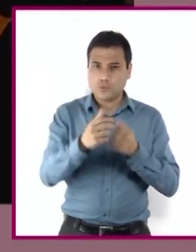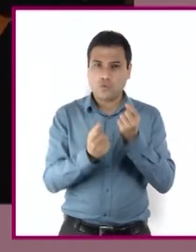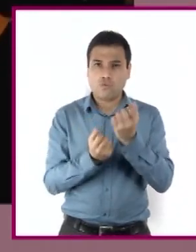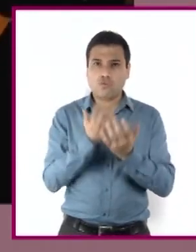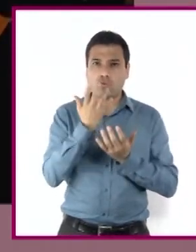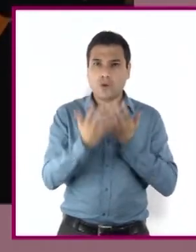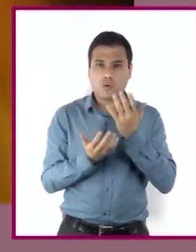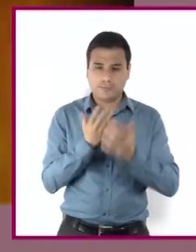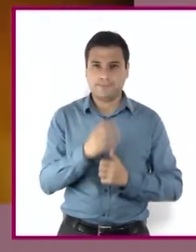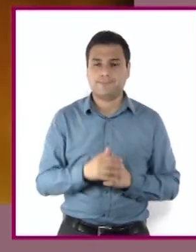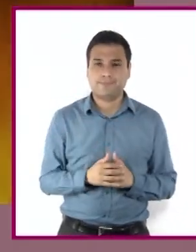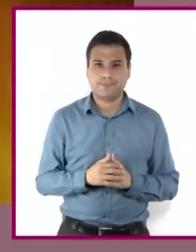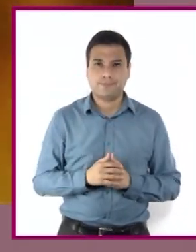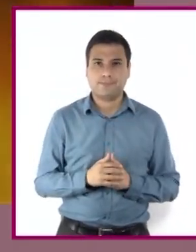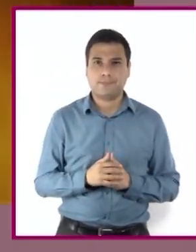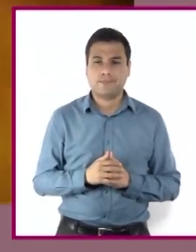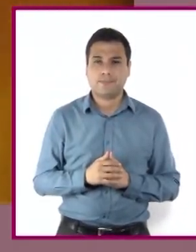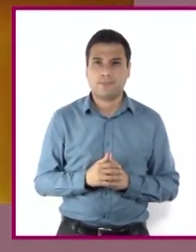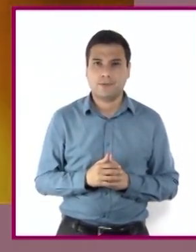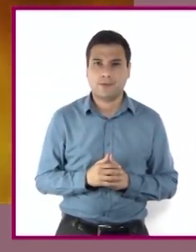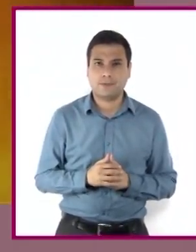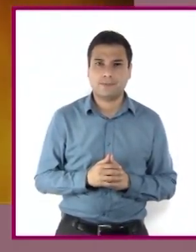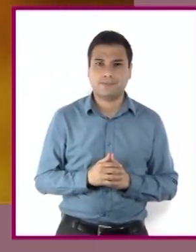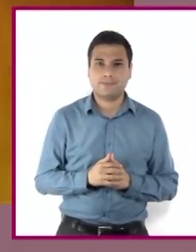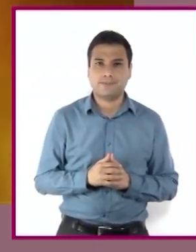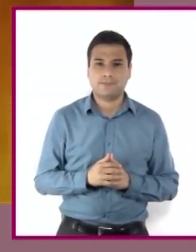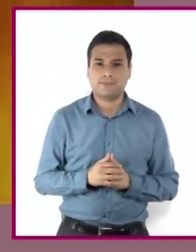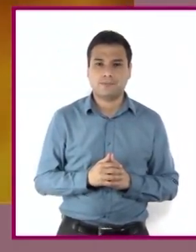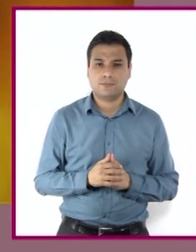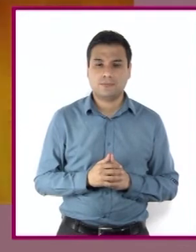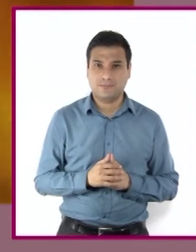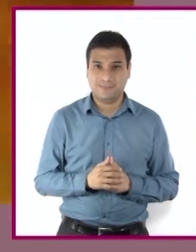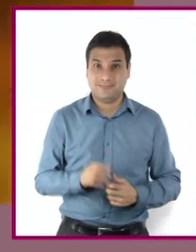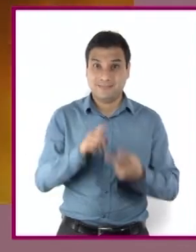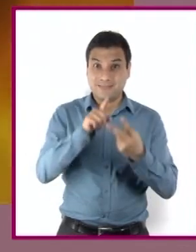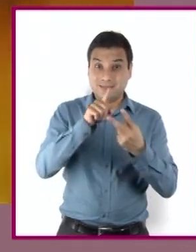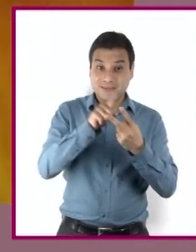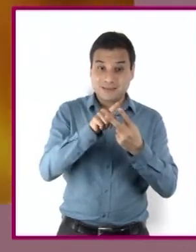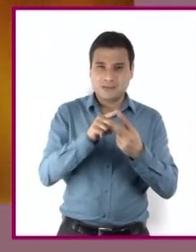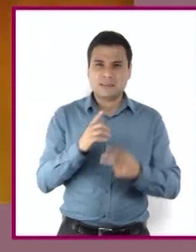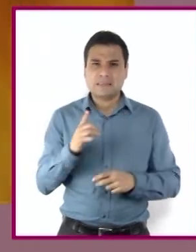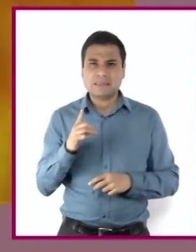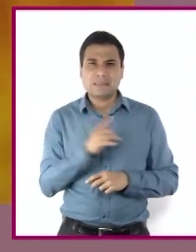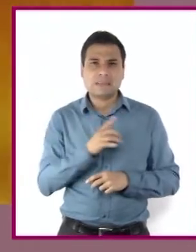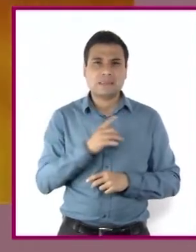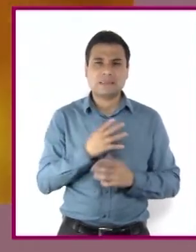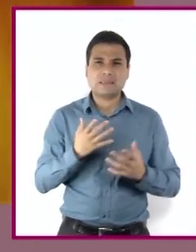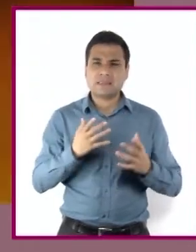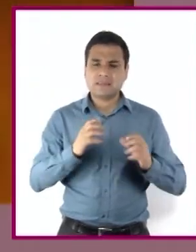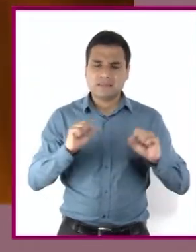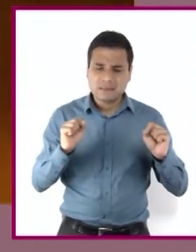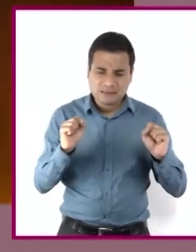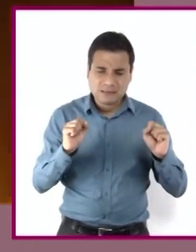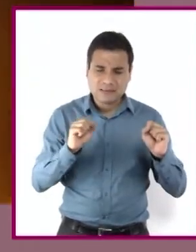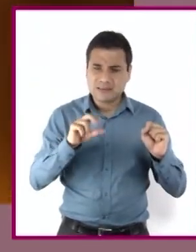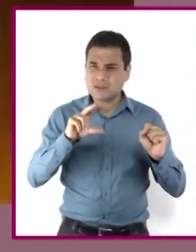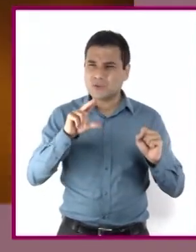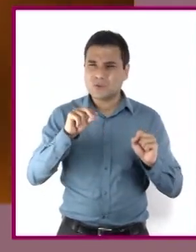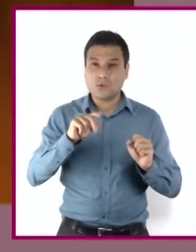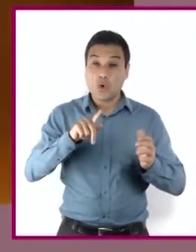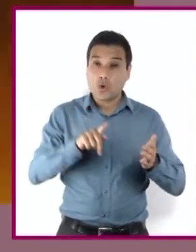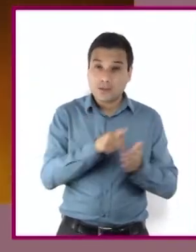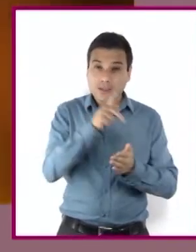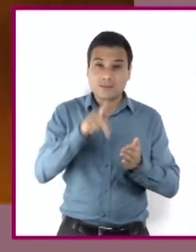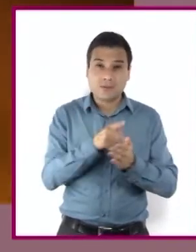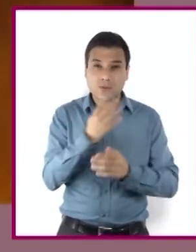Sin embargo, al llegar corriendo para arrojarse, sintió miedo y se detuvo. 4 veces lo